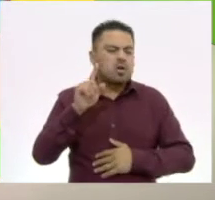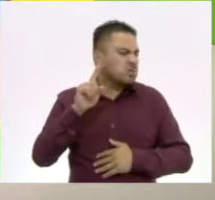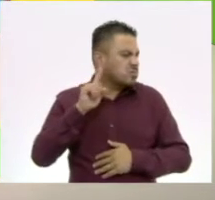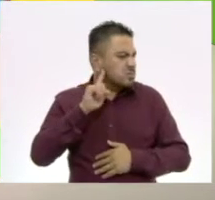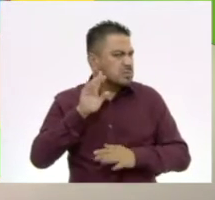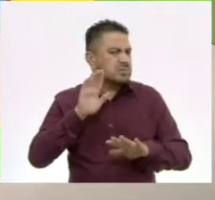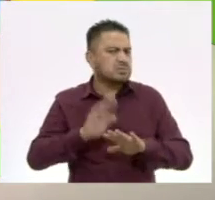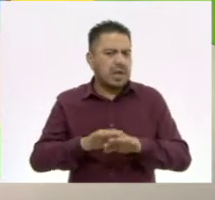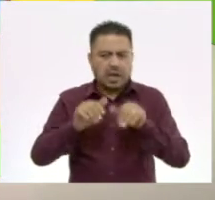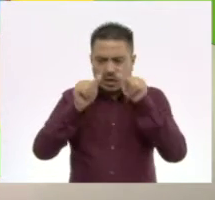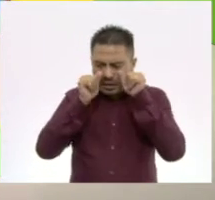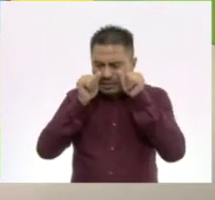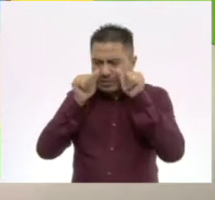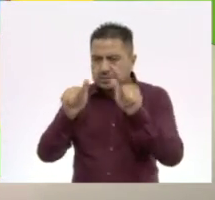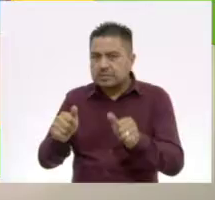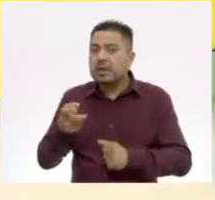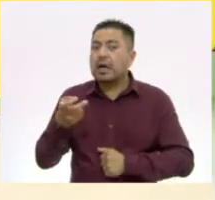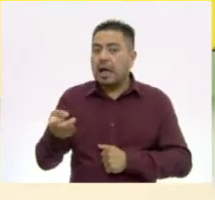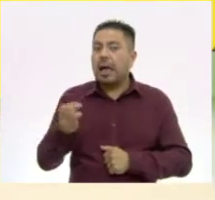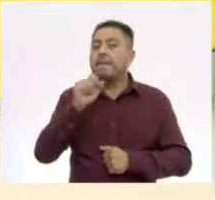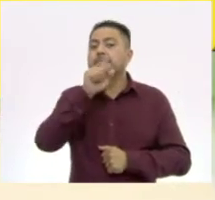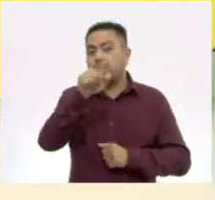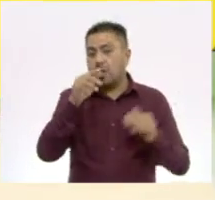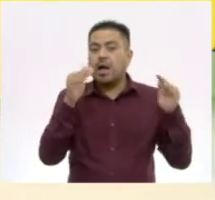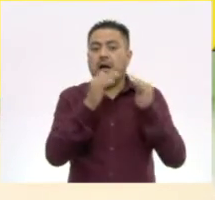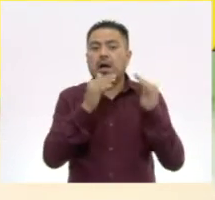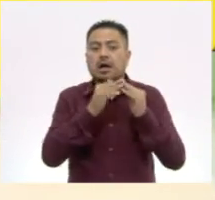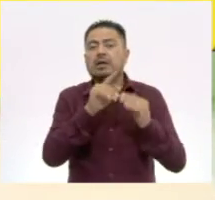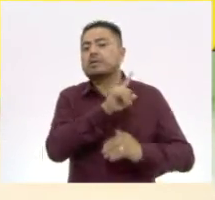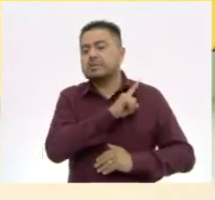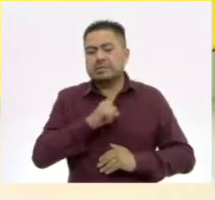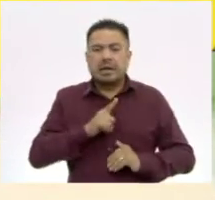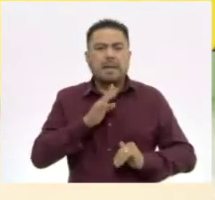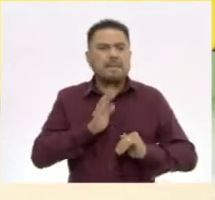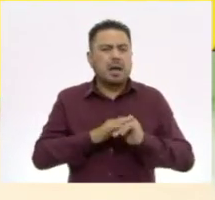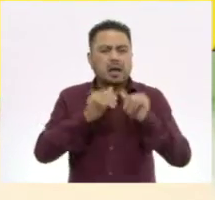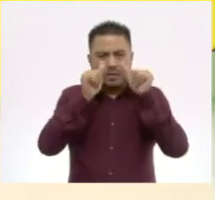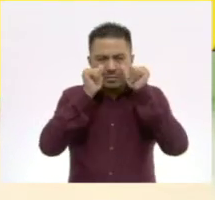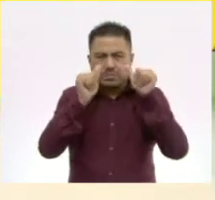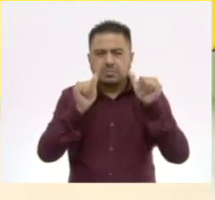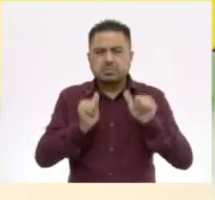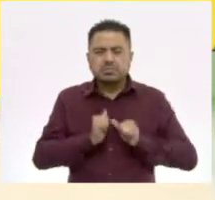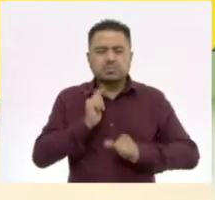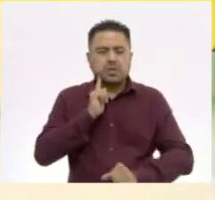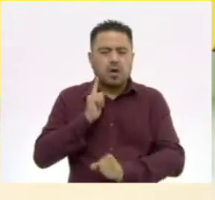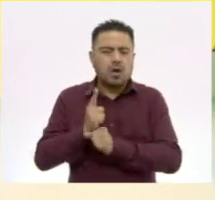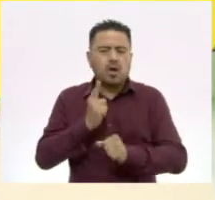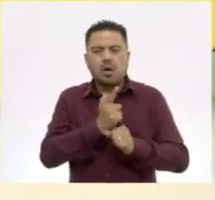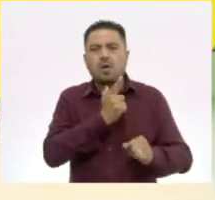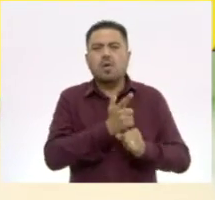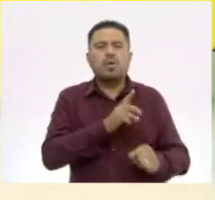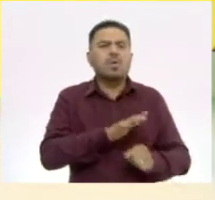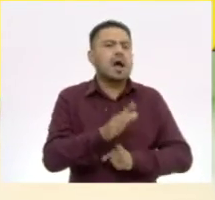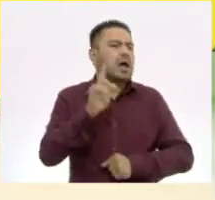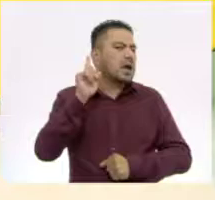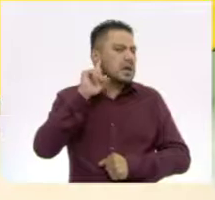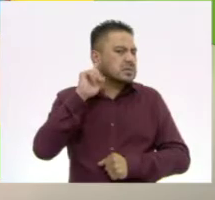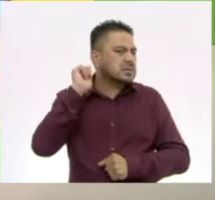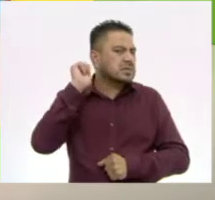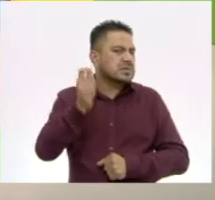muy atentamente hay también en casa tienen que estar muy atentos para que identifiquen qué sonido es